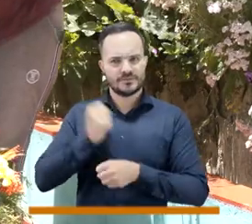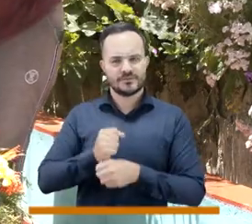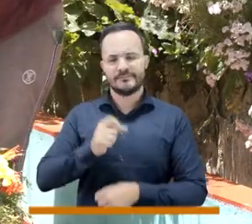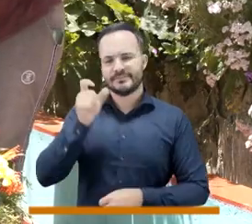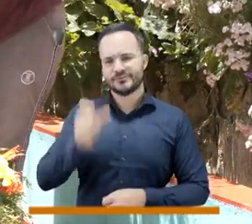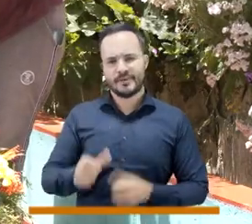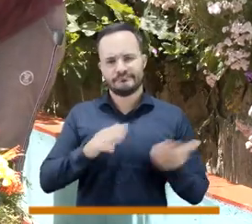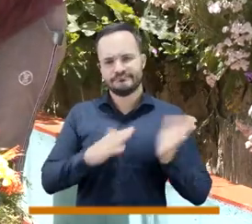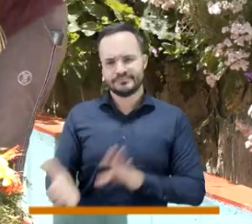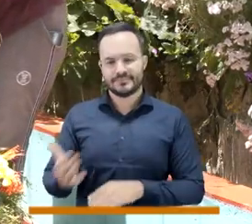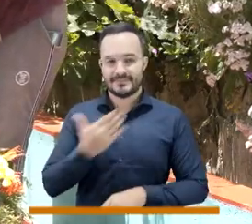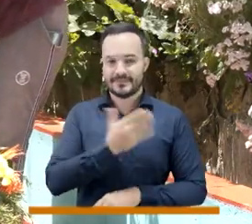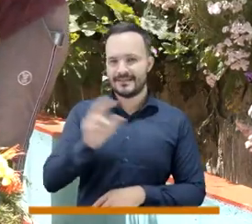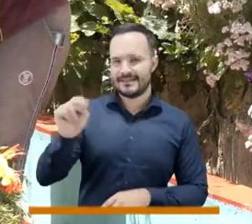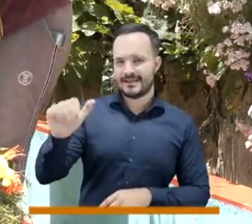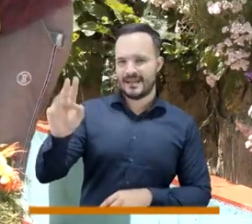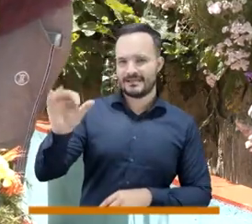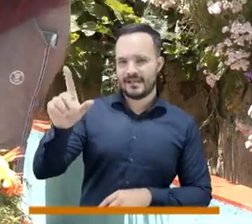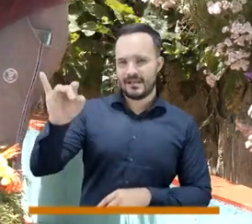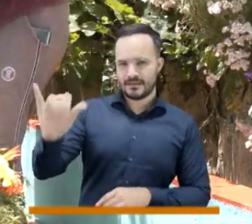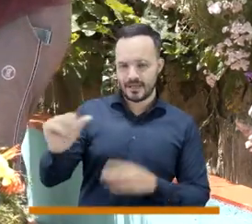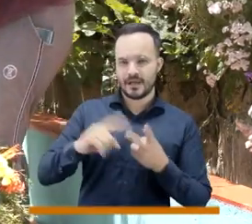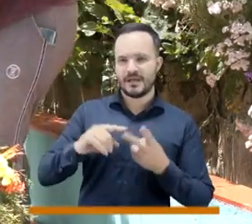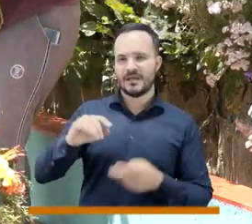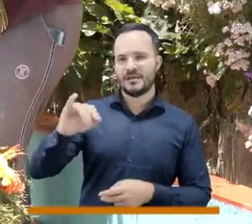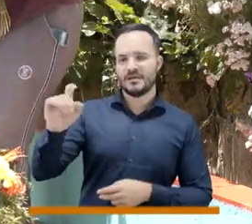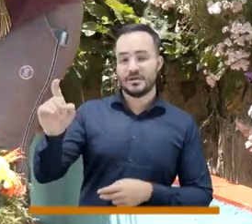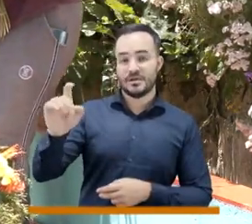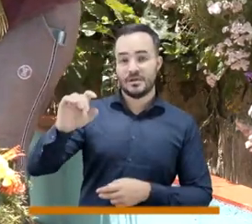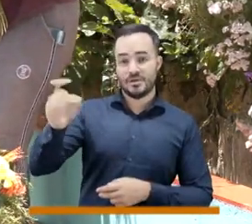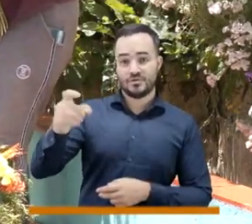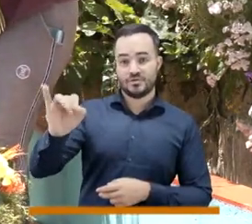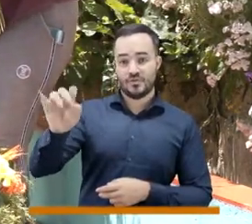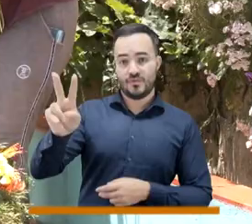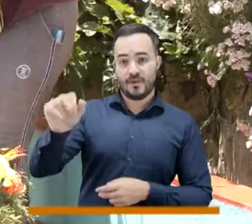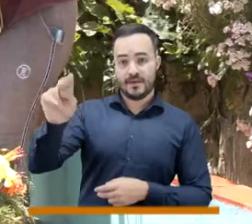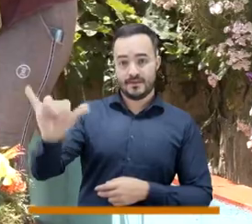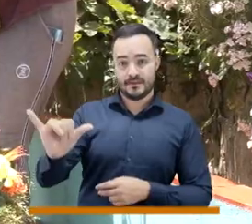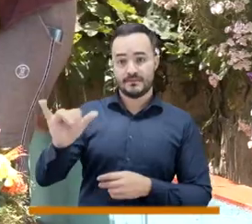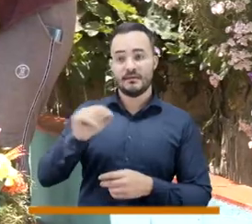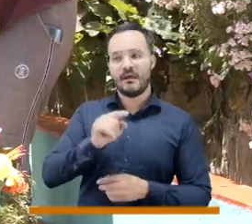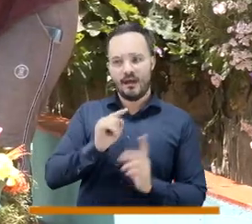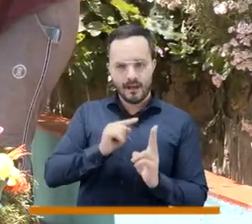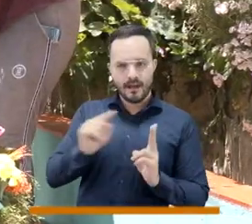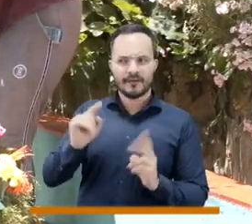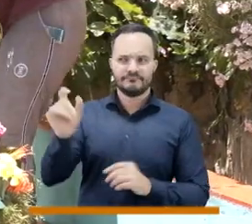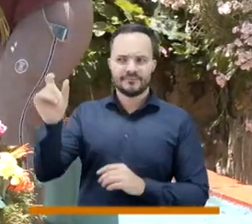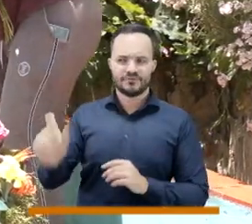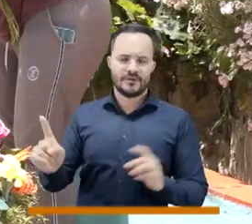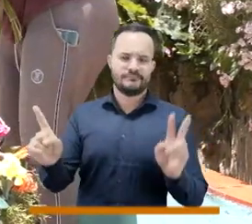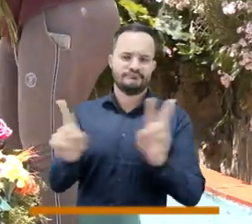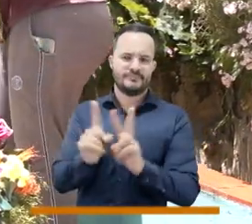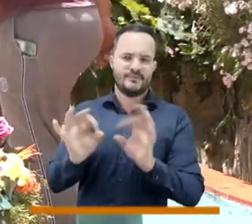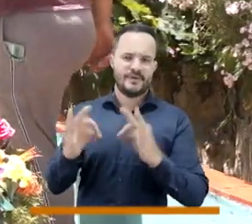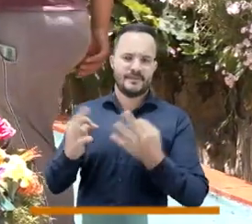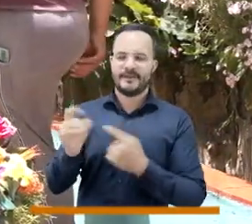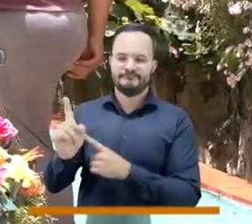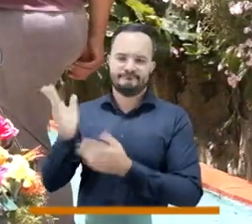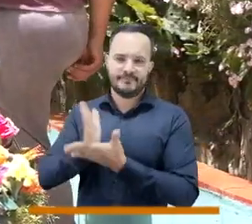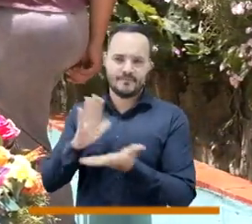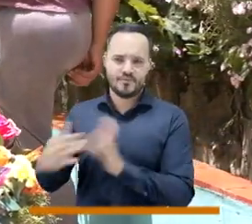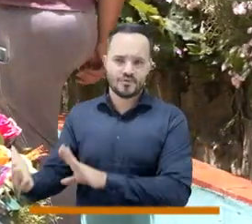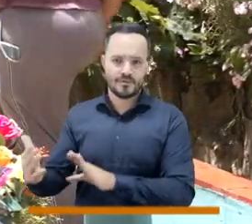padre de Natalia, de Giovanni, pero ellos siguen la tradición, y con absoluta seguridad hay